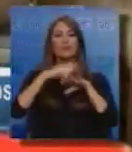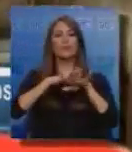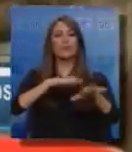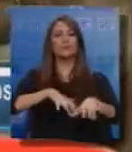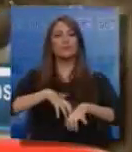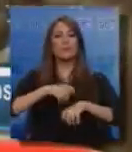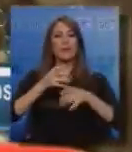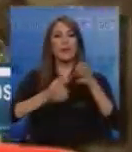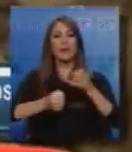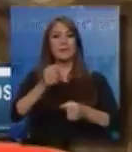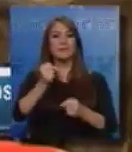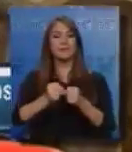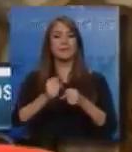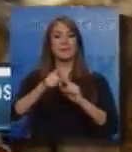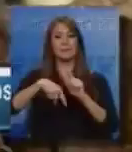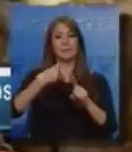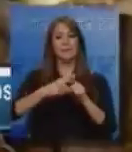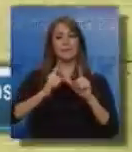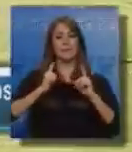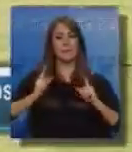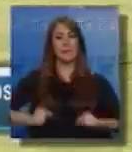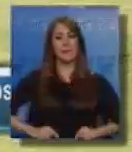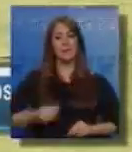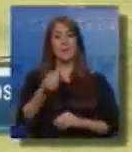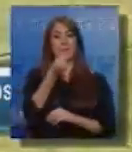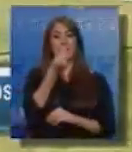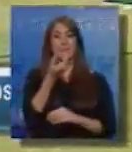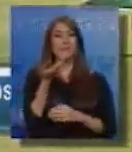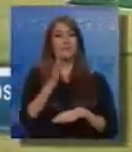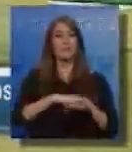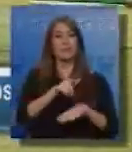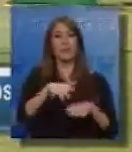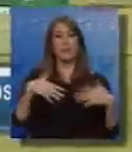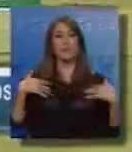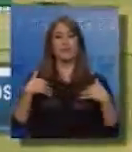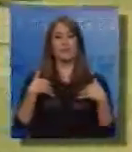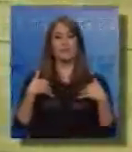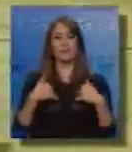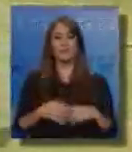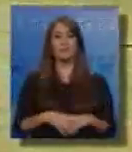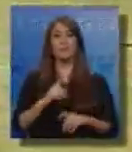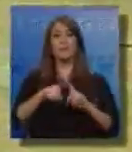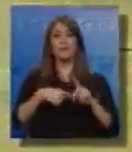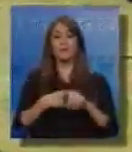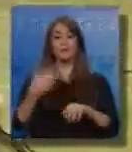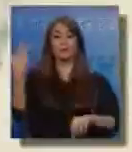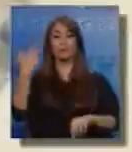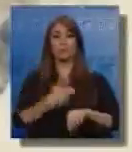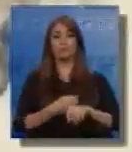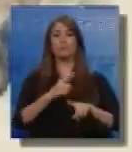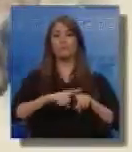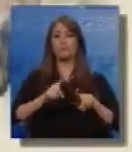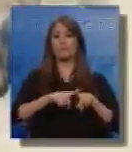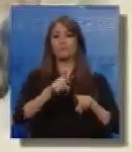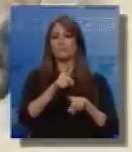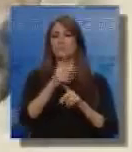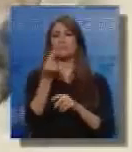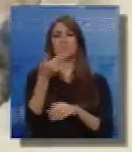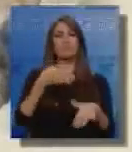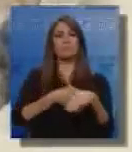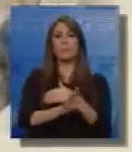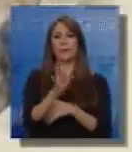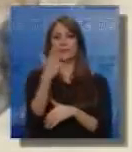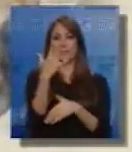la industria lechera y suministros para salud y la alimentación de los animales, así como fertilizantes y maquinaria. El valor de la entrada es